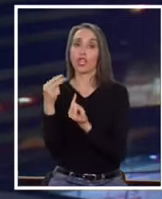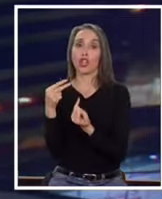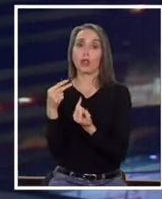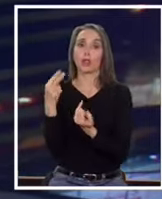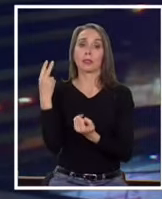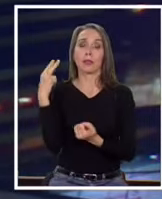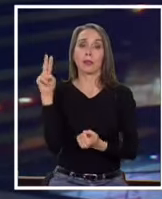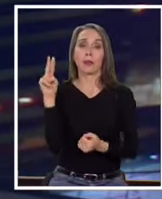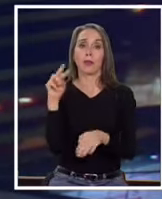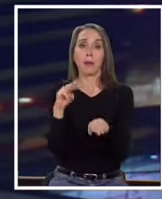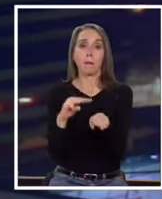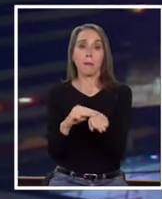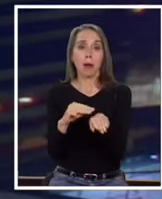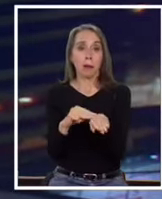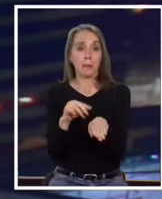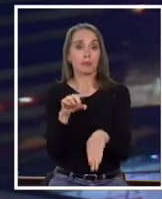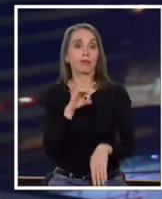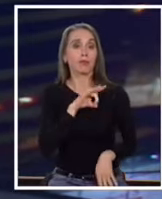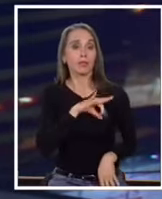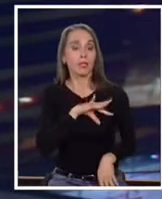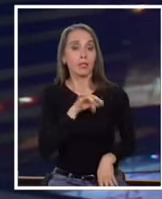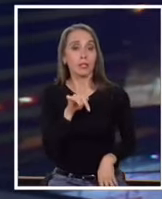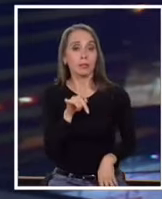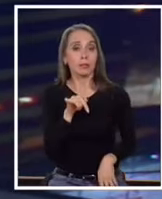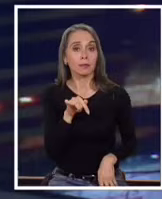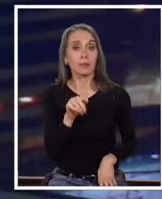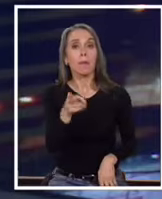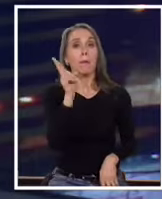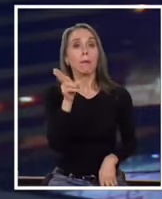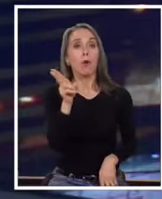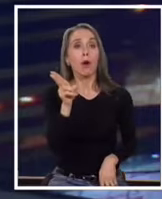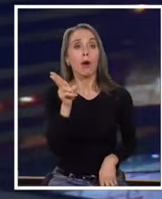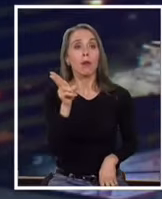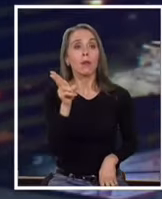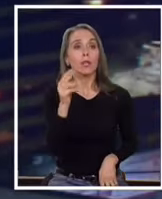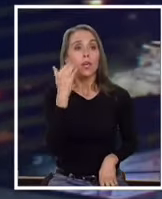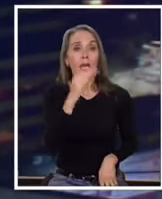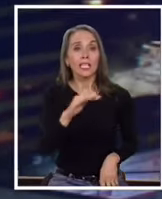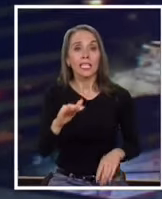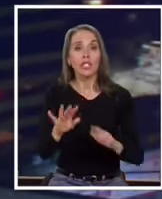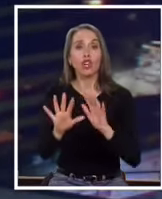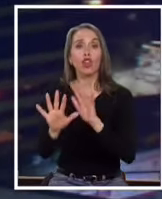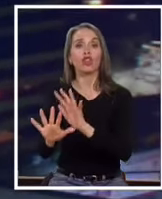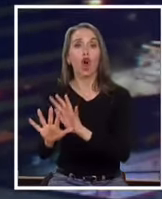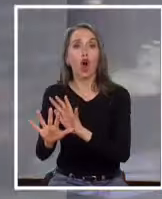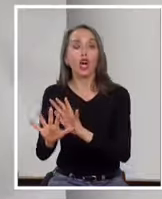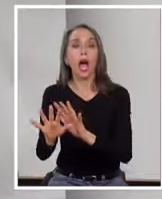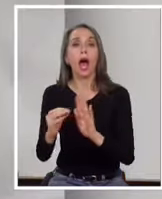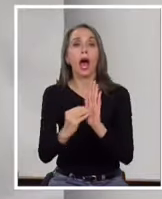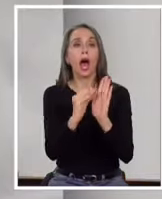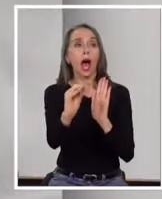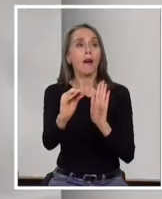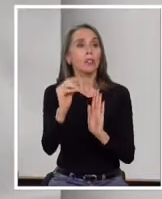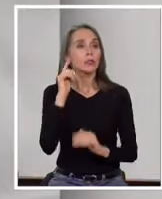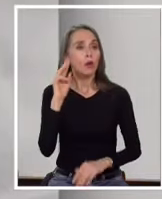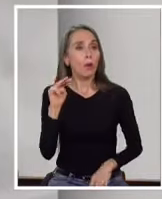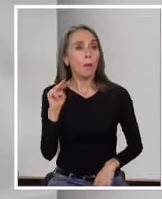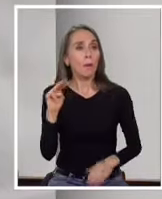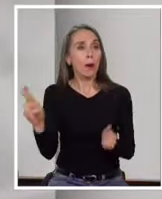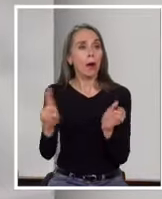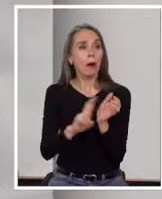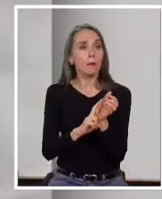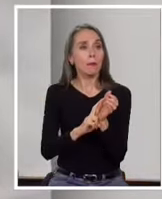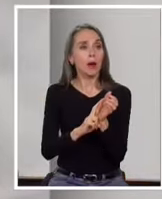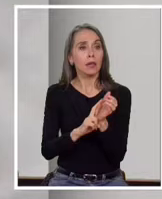desde Miami. Y acá en nuestro país, prohibido tocar a los niños. Ese fue el mensaje que alertó a una madre sobre